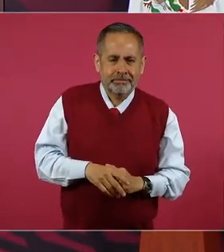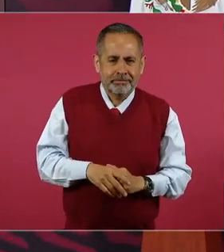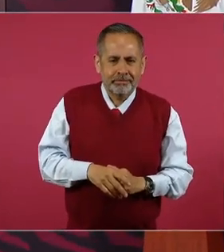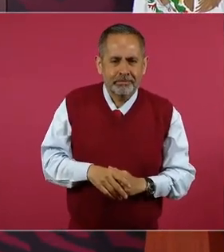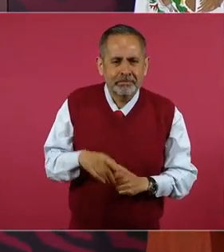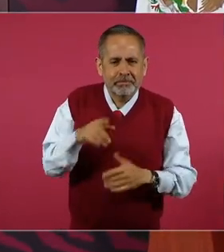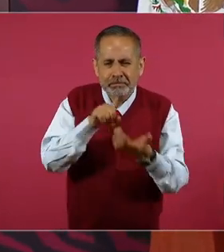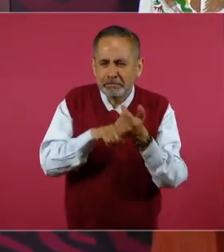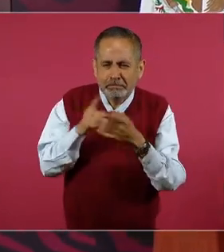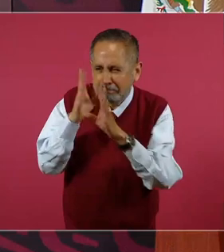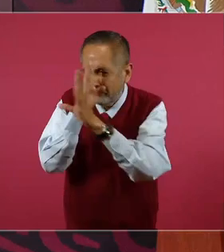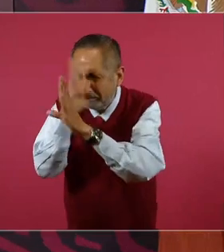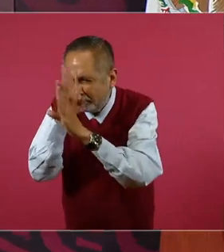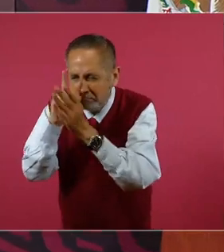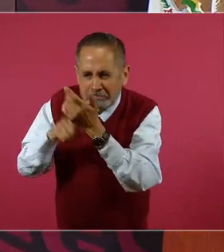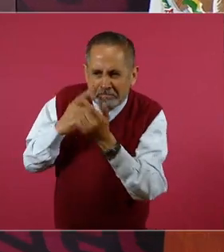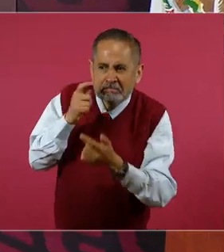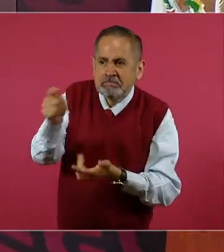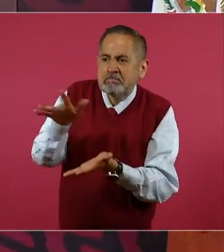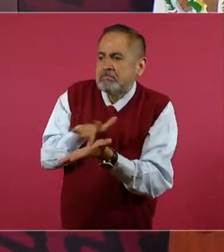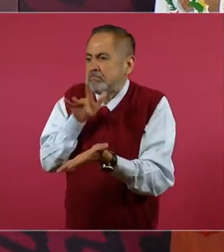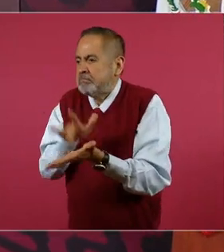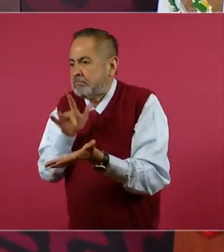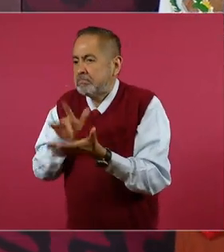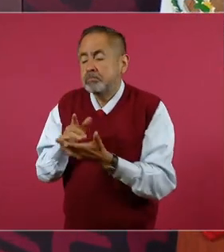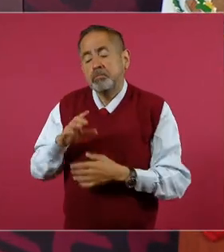ir a espiarme.